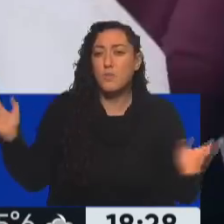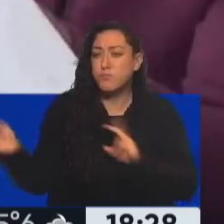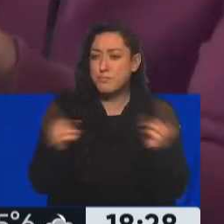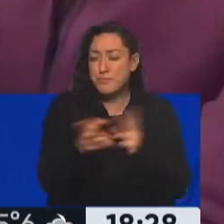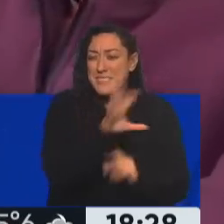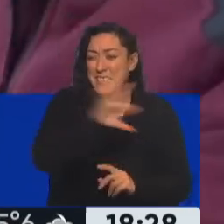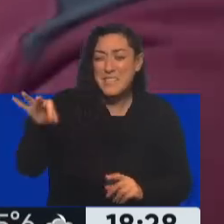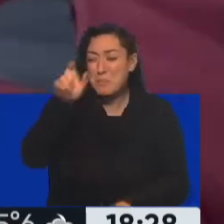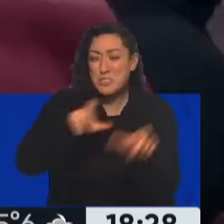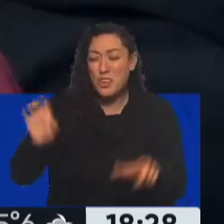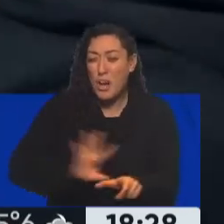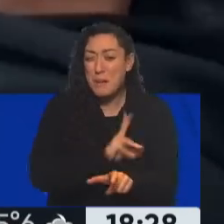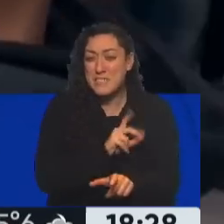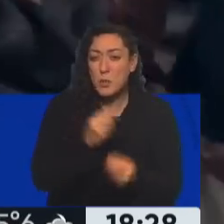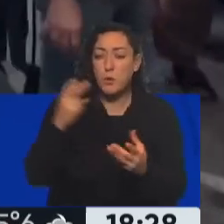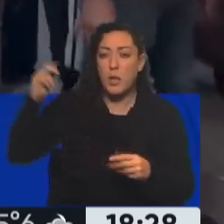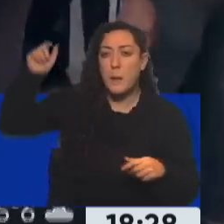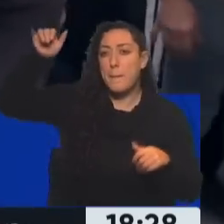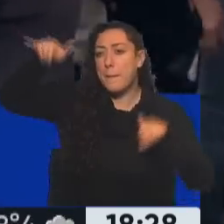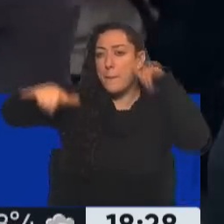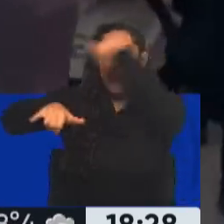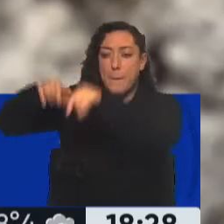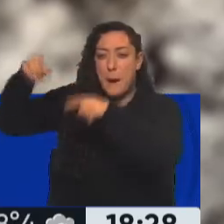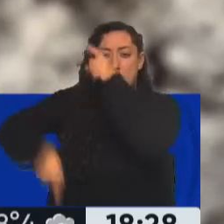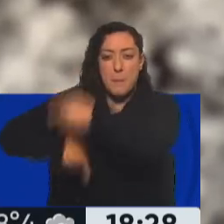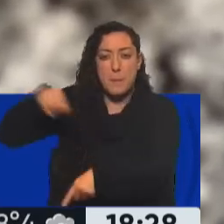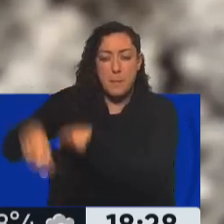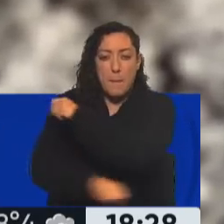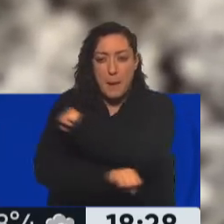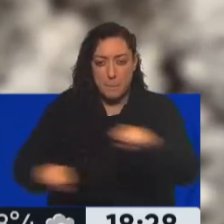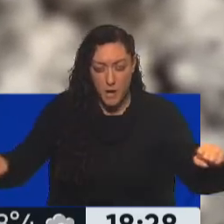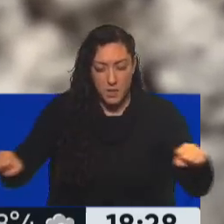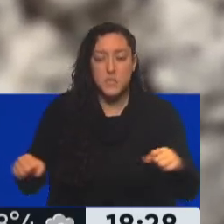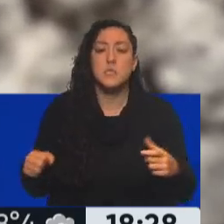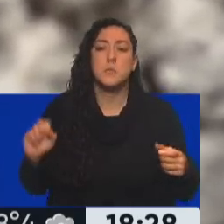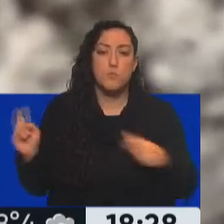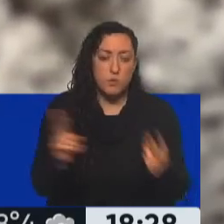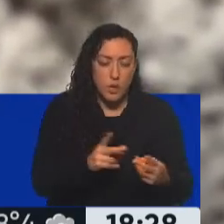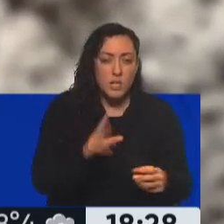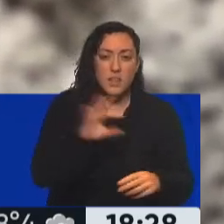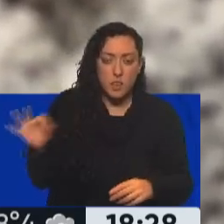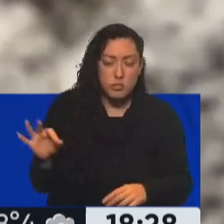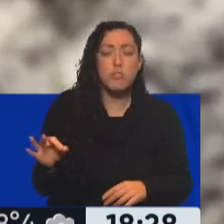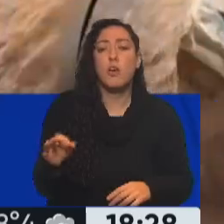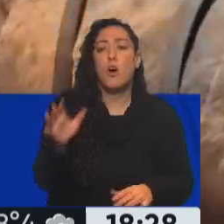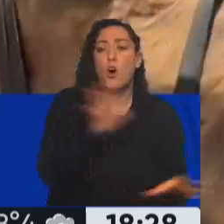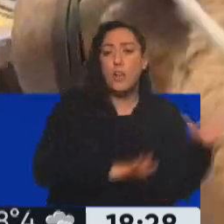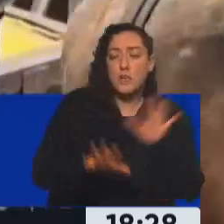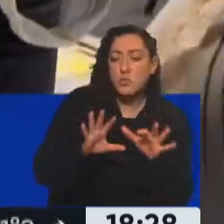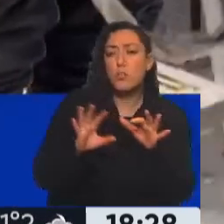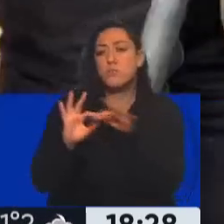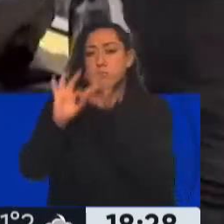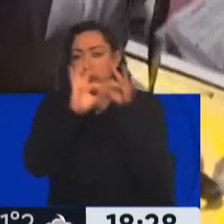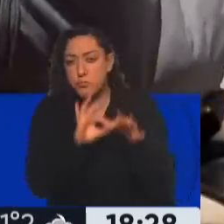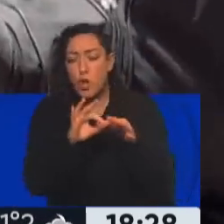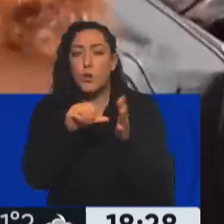500 palestinos en ataques aéreos israelíes. Tanto Naciones Unidas como otras organizaciones internacionales de